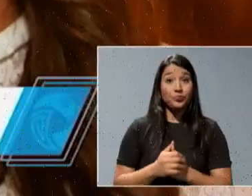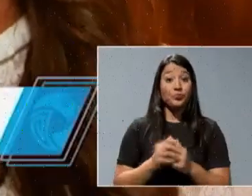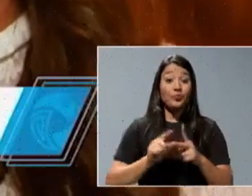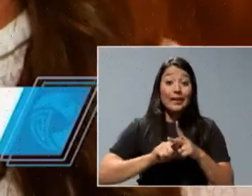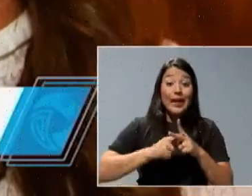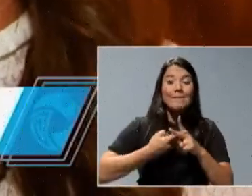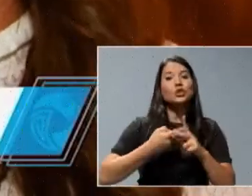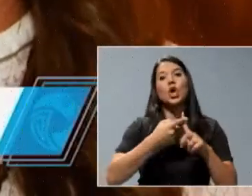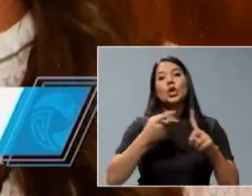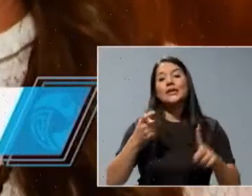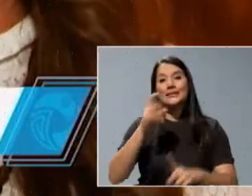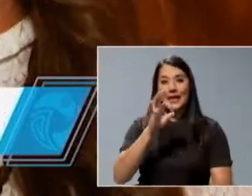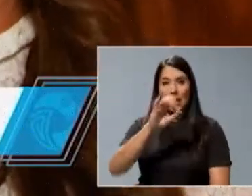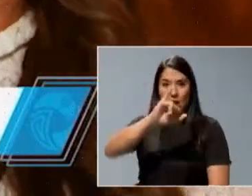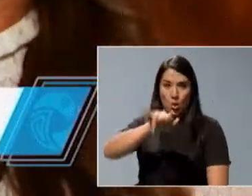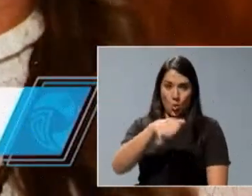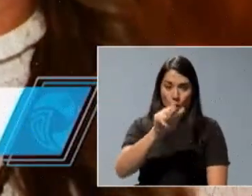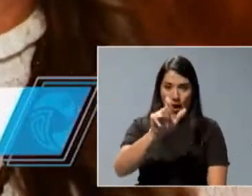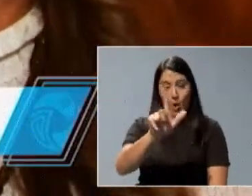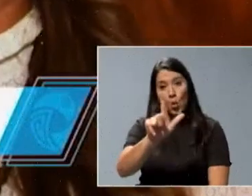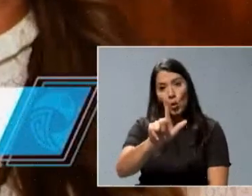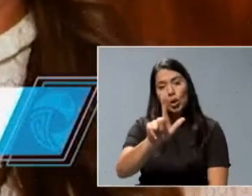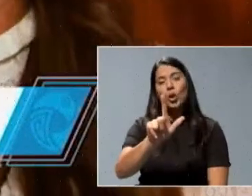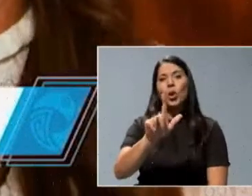julio. Ya a eso del